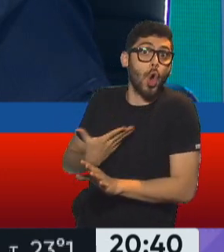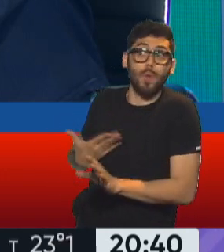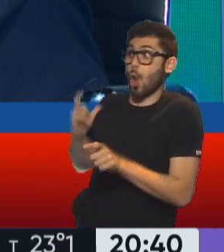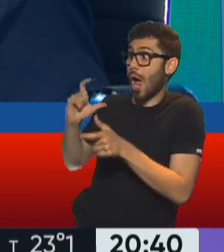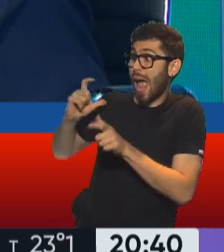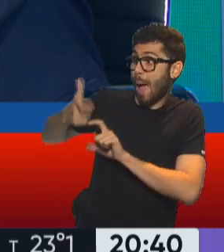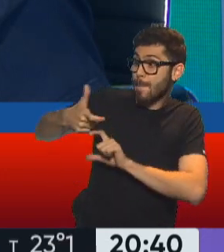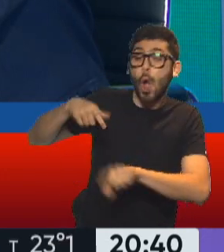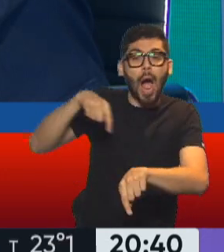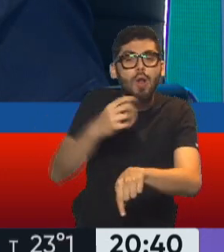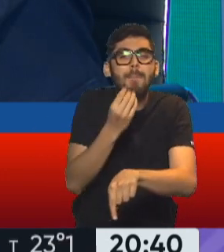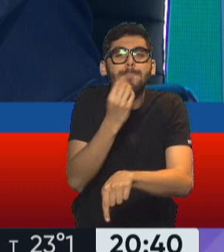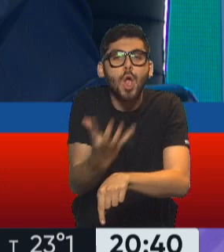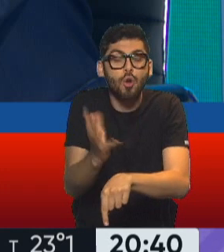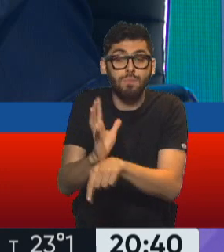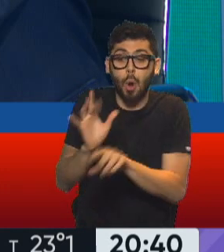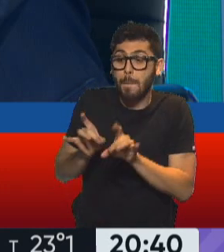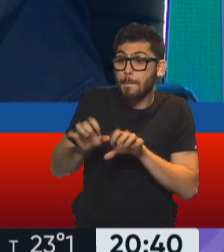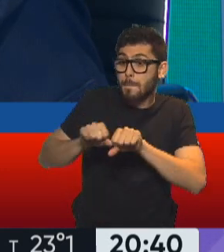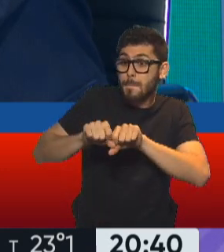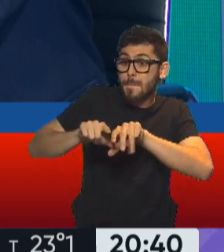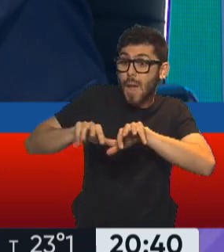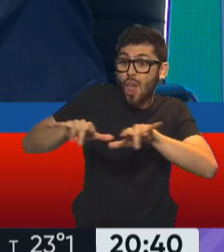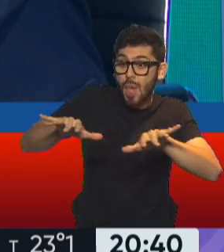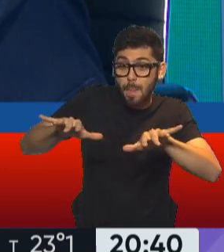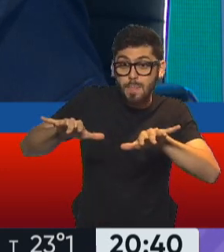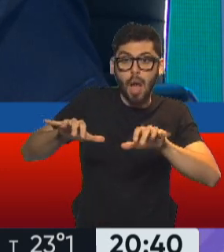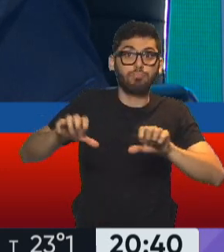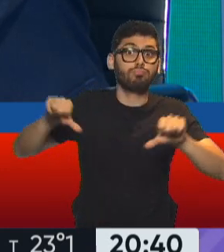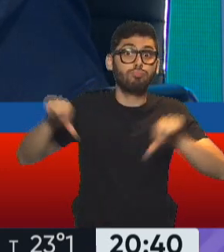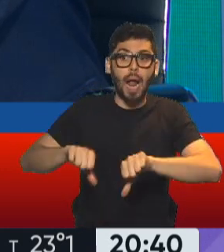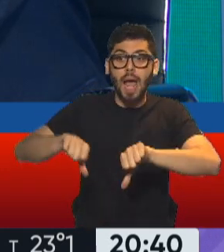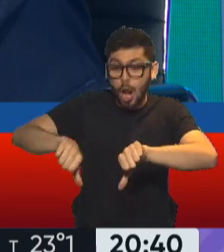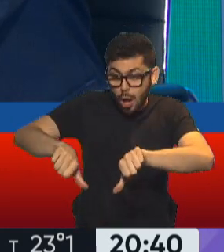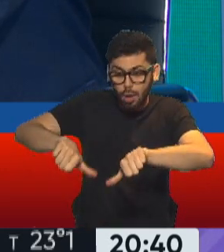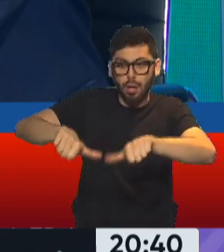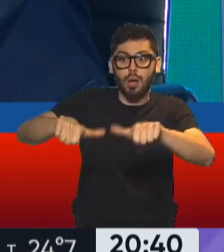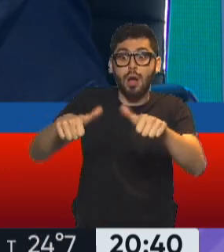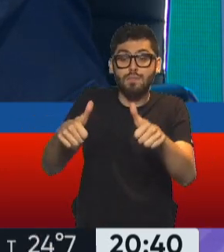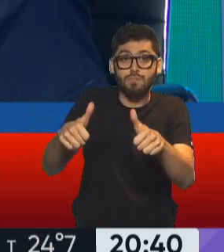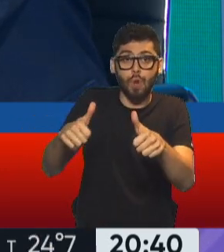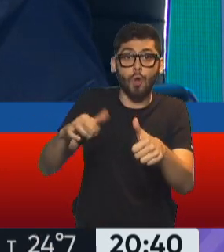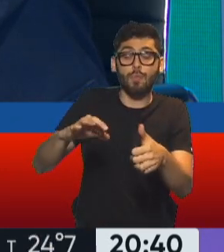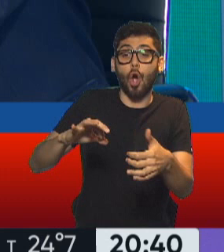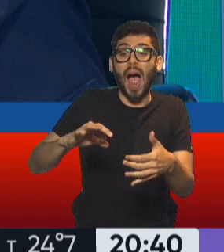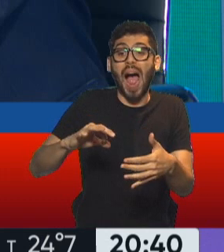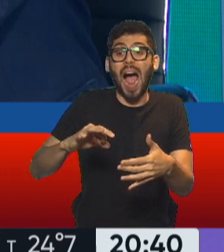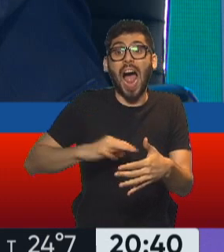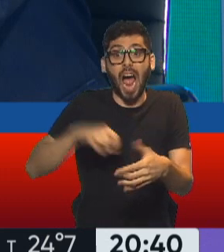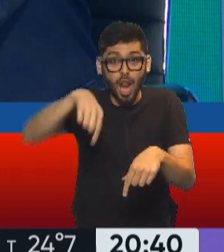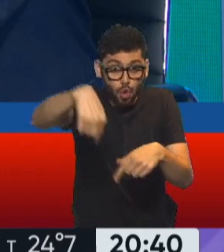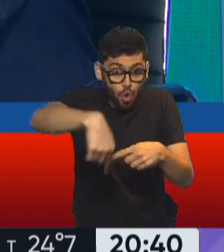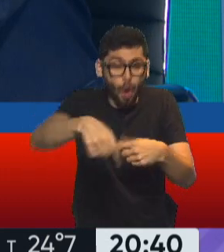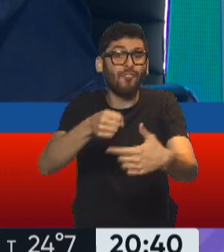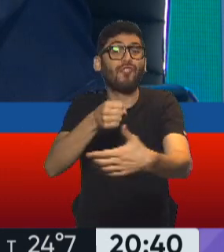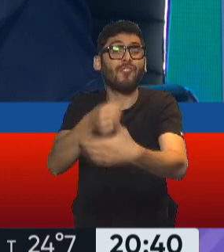la pandemia o el impacto económico de la pandemia comienza a ser dejado atrás. Hacia fin de este año, las proyecciones dan que